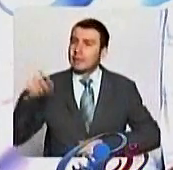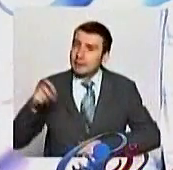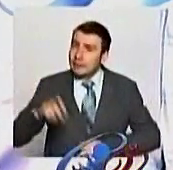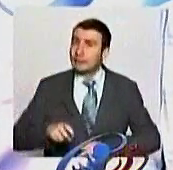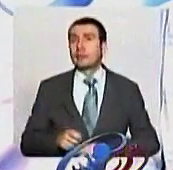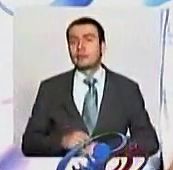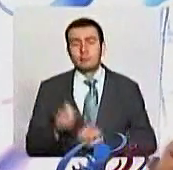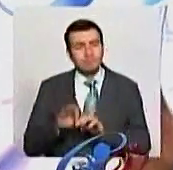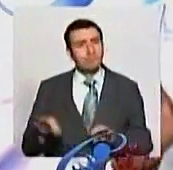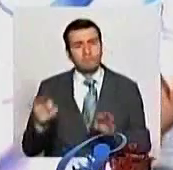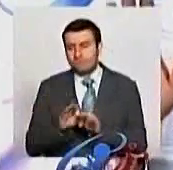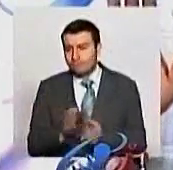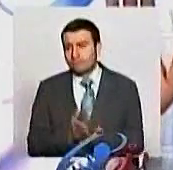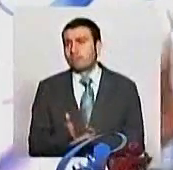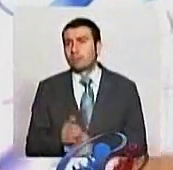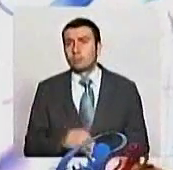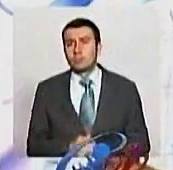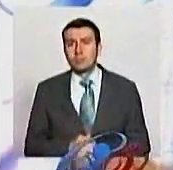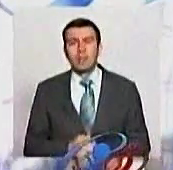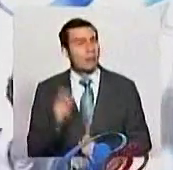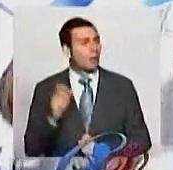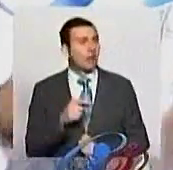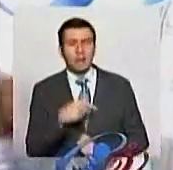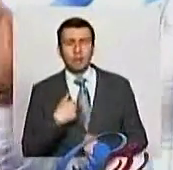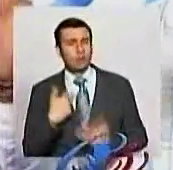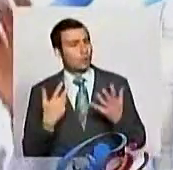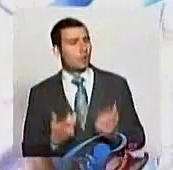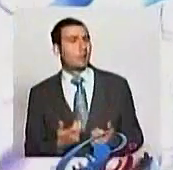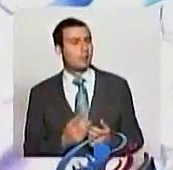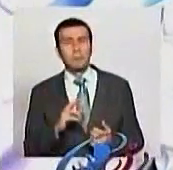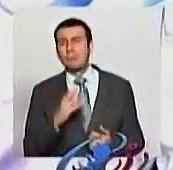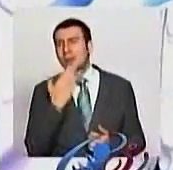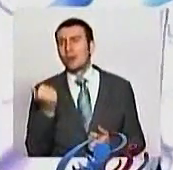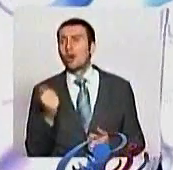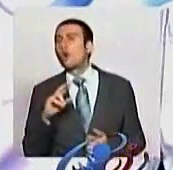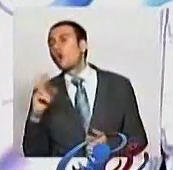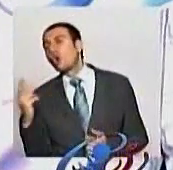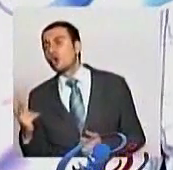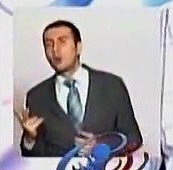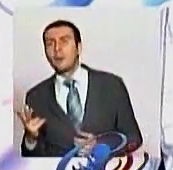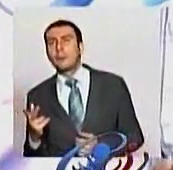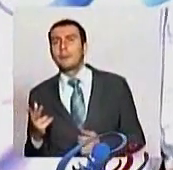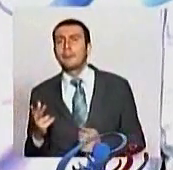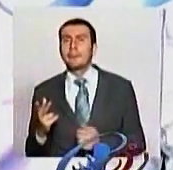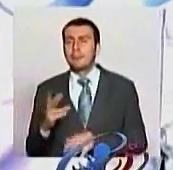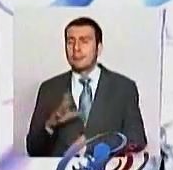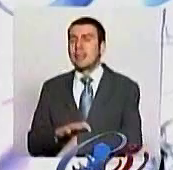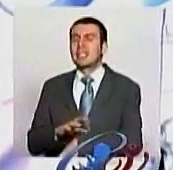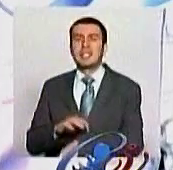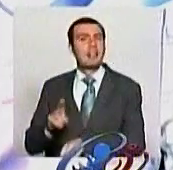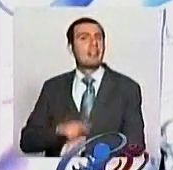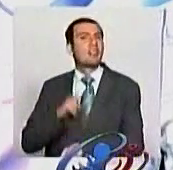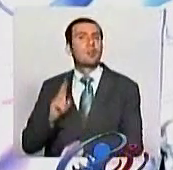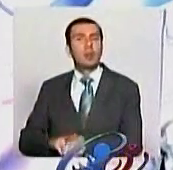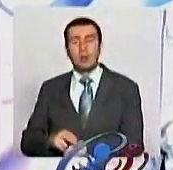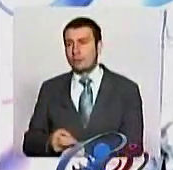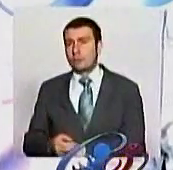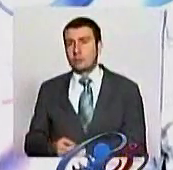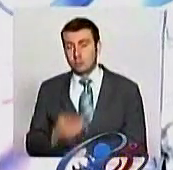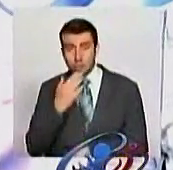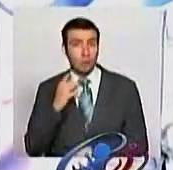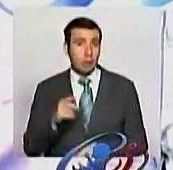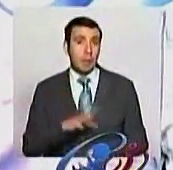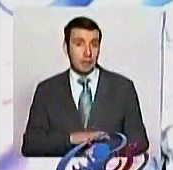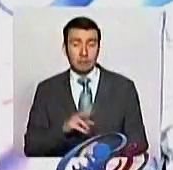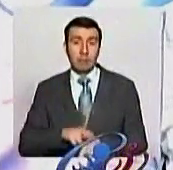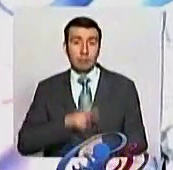medicamentos. O la persona dice, no, es que yo no quiero tomar esto, entonces voy a buscar medicina natural. La medicina natural es muy